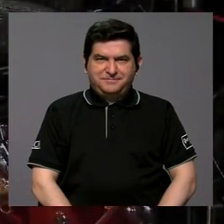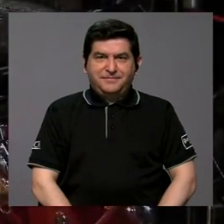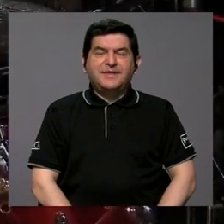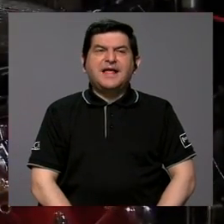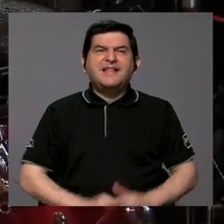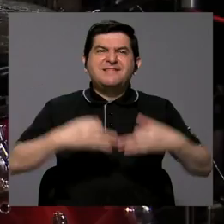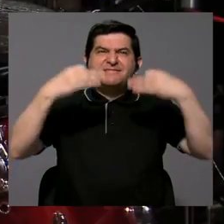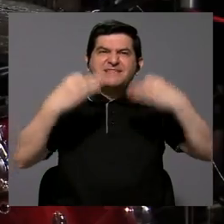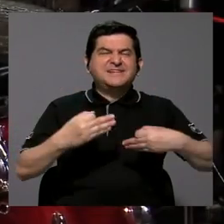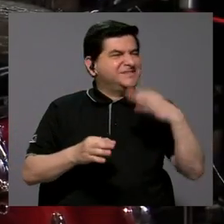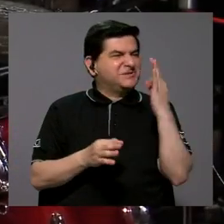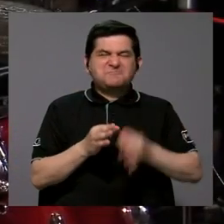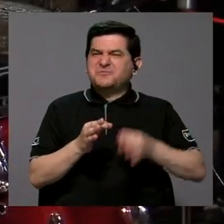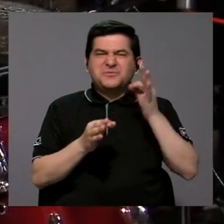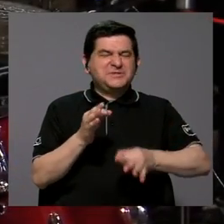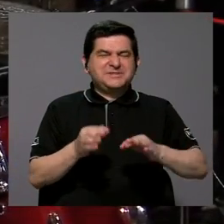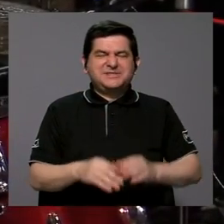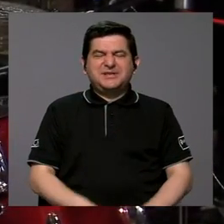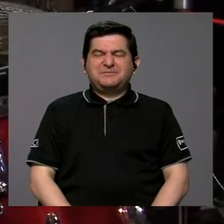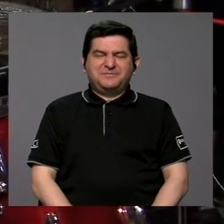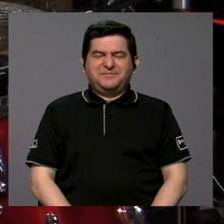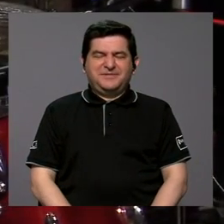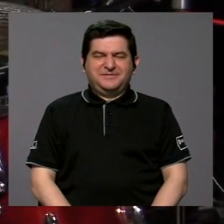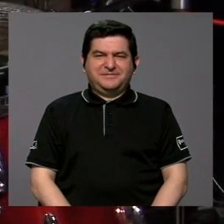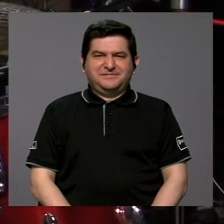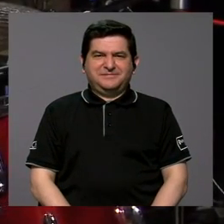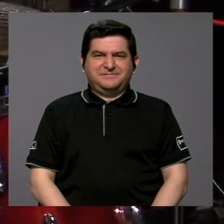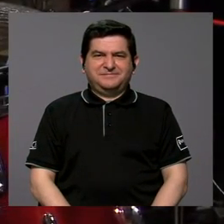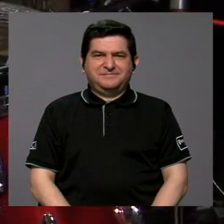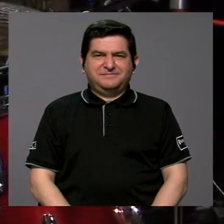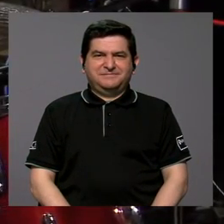Fue una decisión muy sencilla para mí, Guillermo.